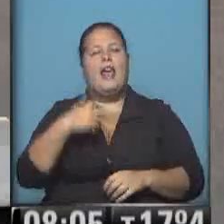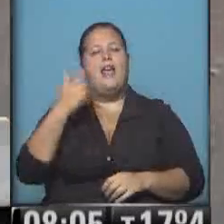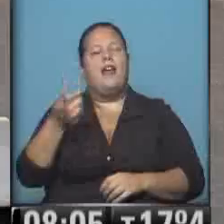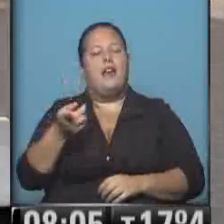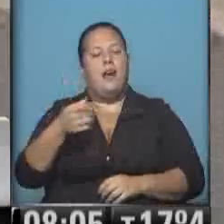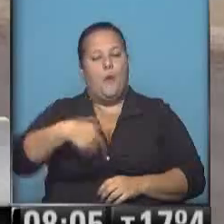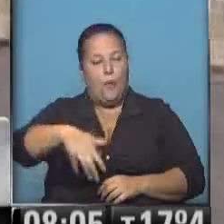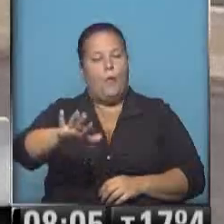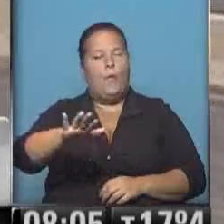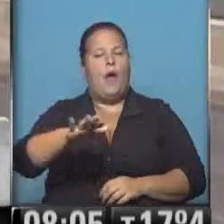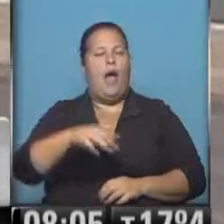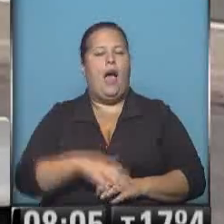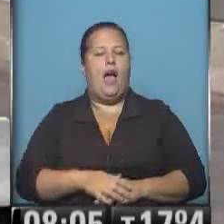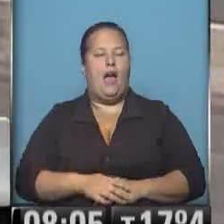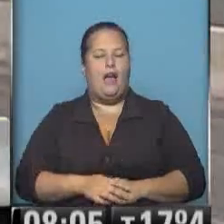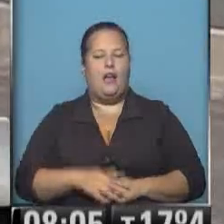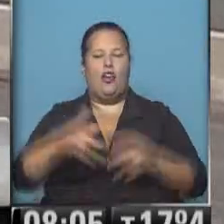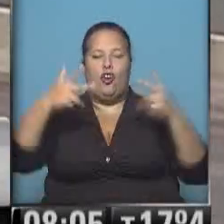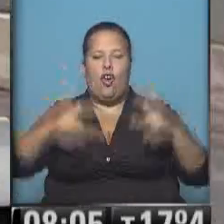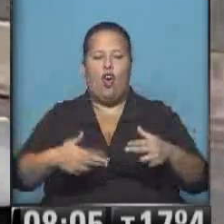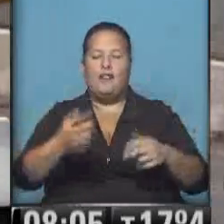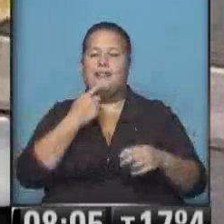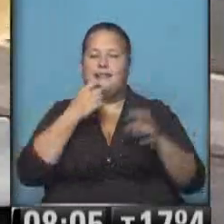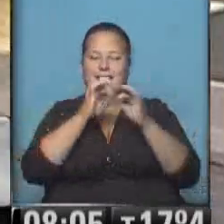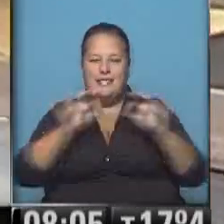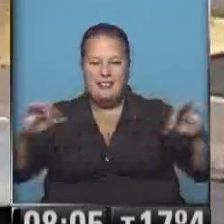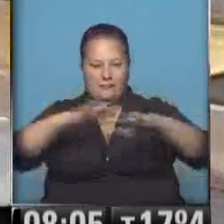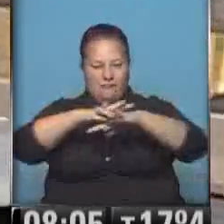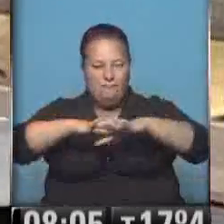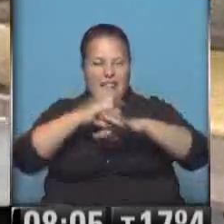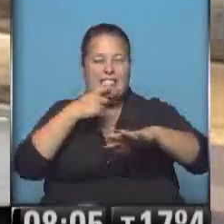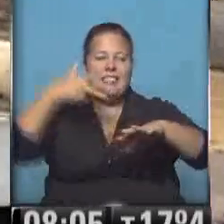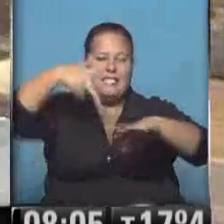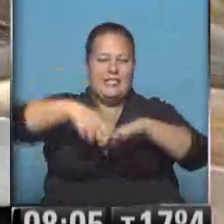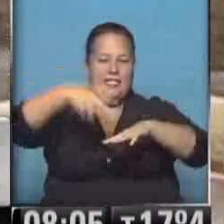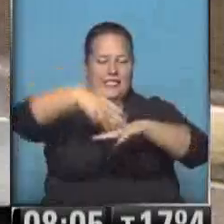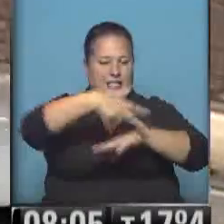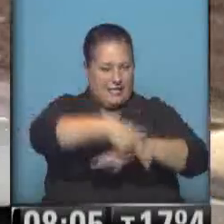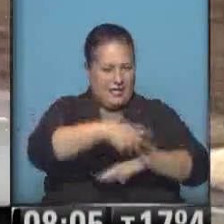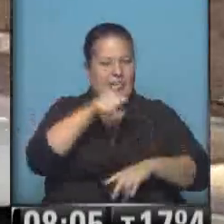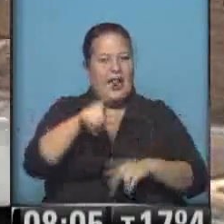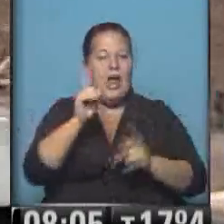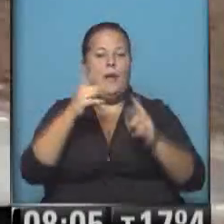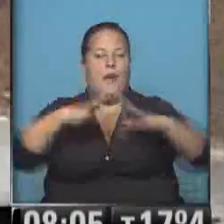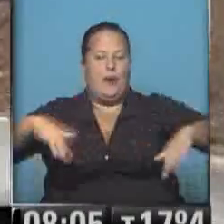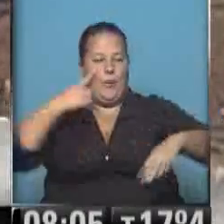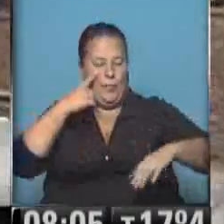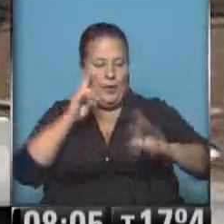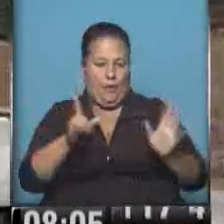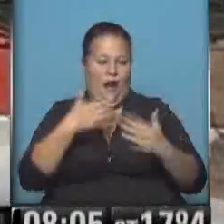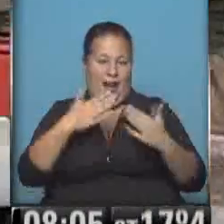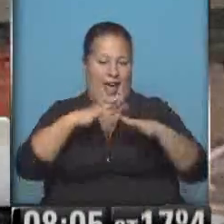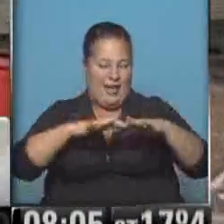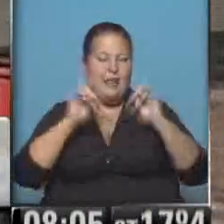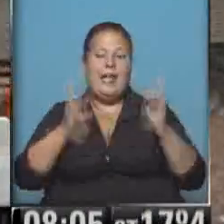que procederán a hacer el corte de este mallado metálico, que es el que mantiene la estructura. Pero también es importante